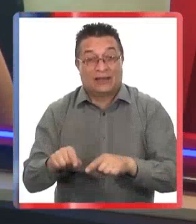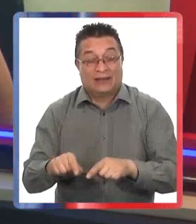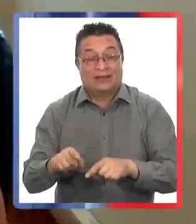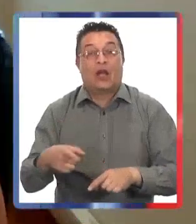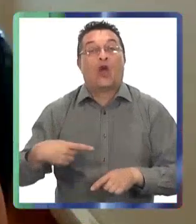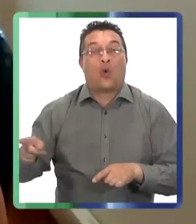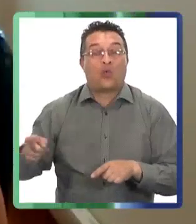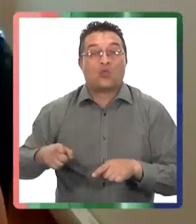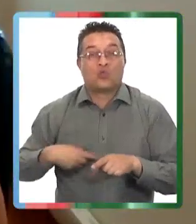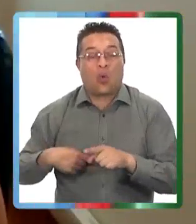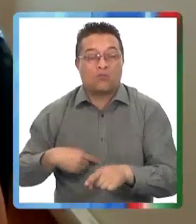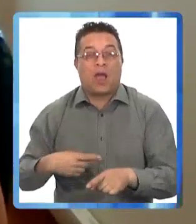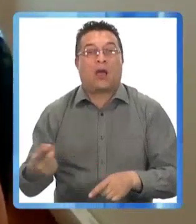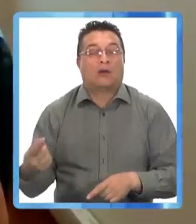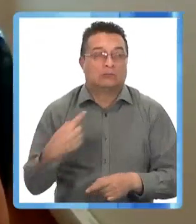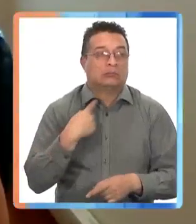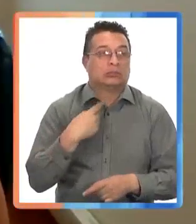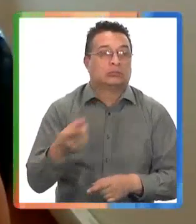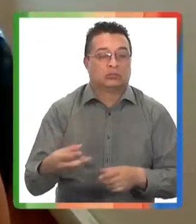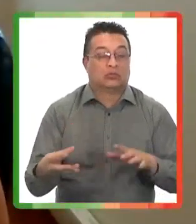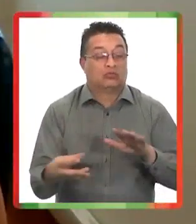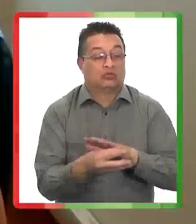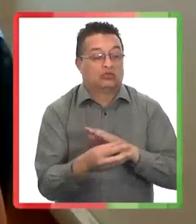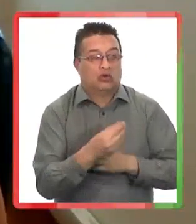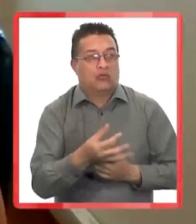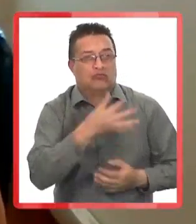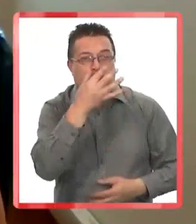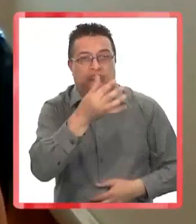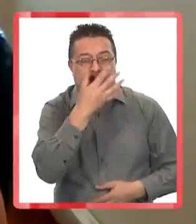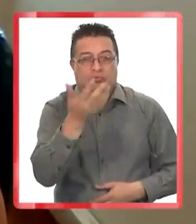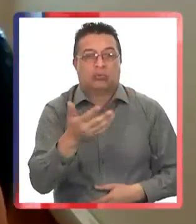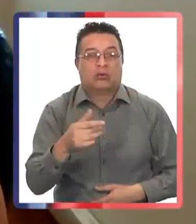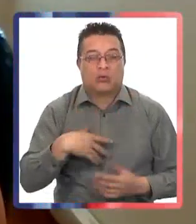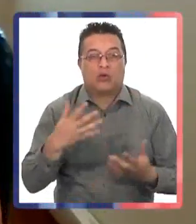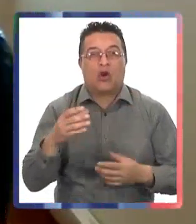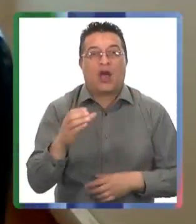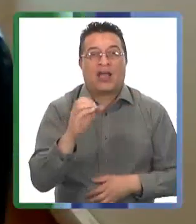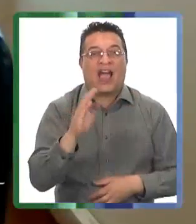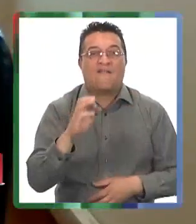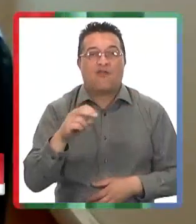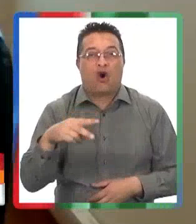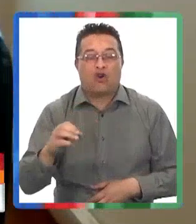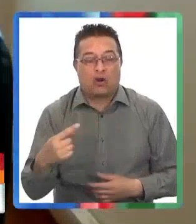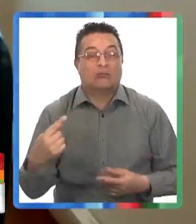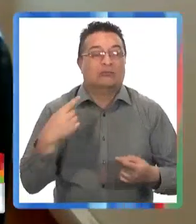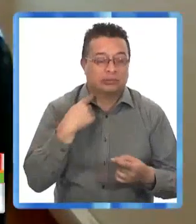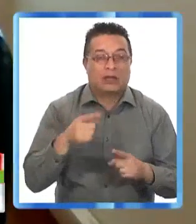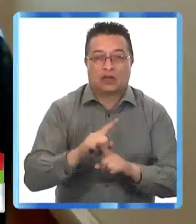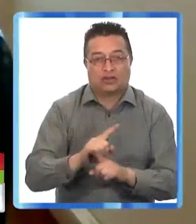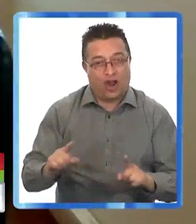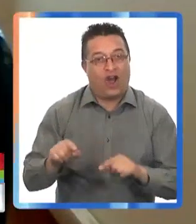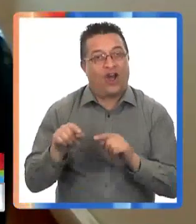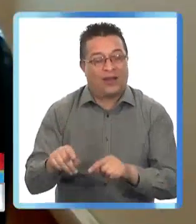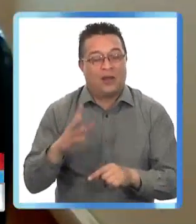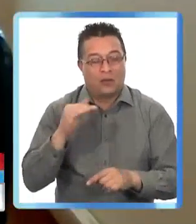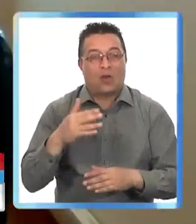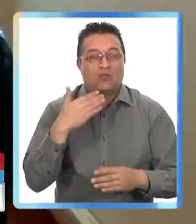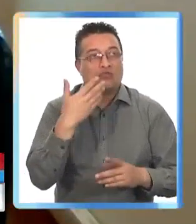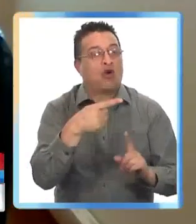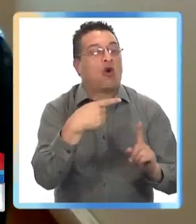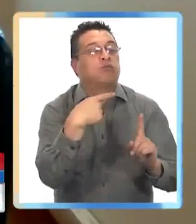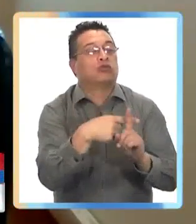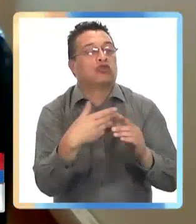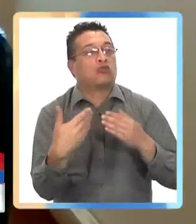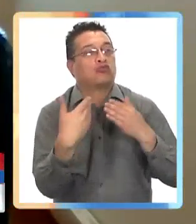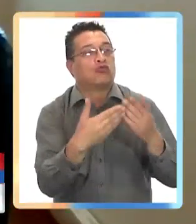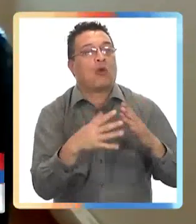productor importante de emisiones de metano, por ejemplo, emisiones de carbono, y por lo tanto no sea una fuente de contribución a